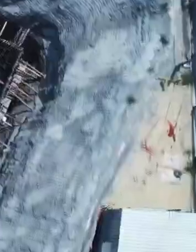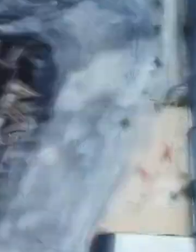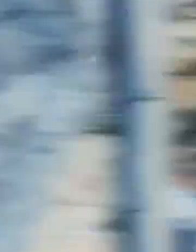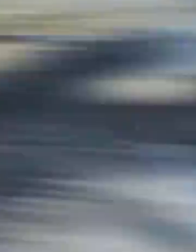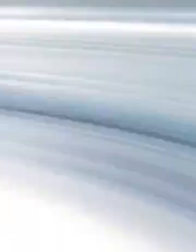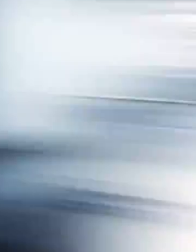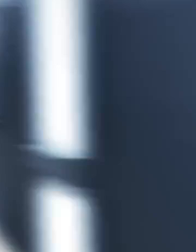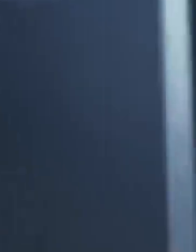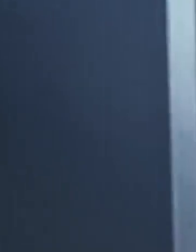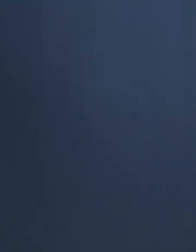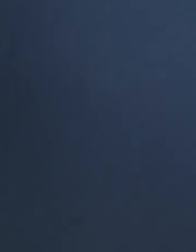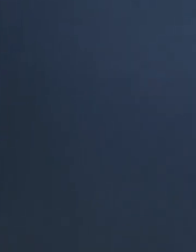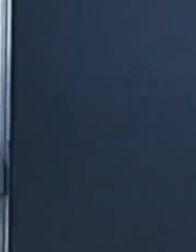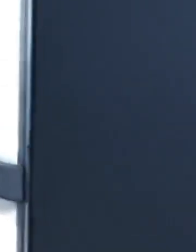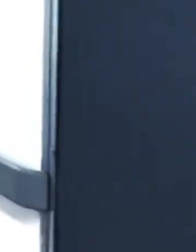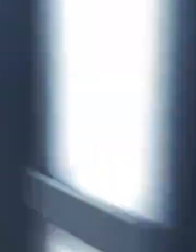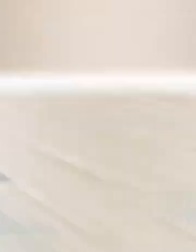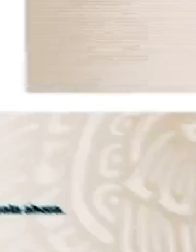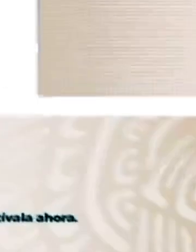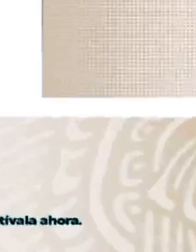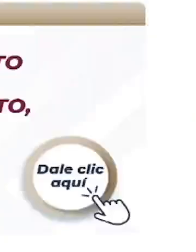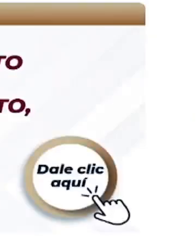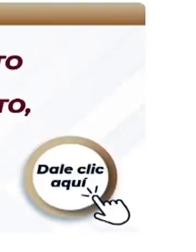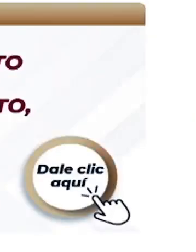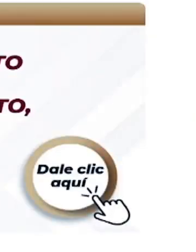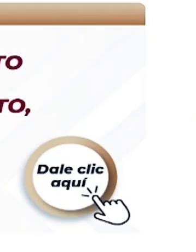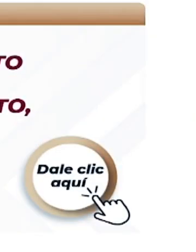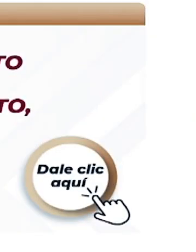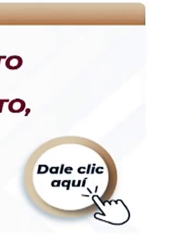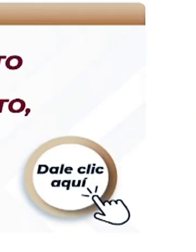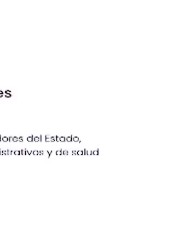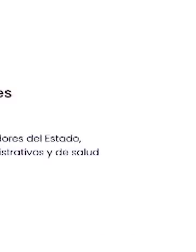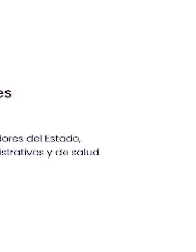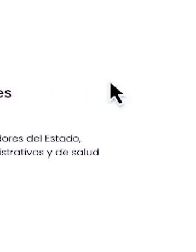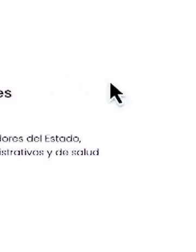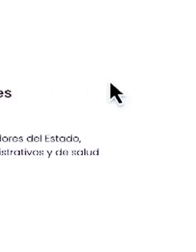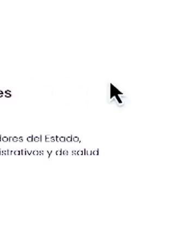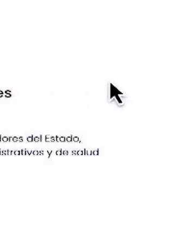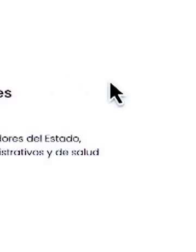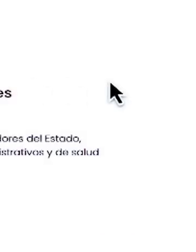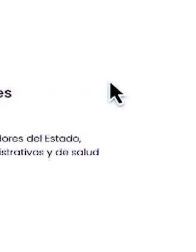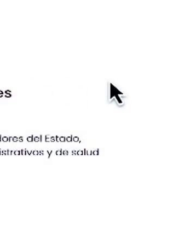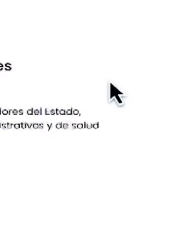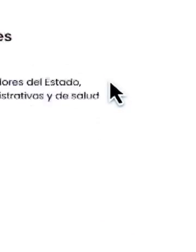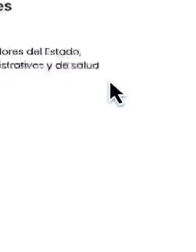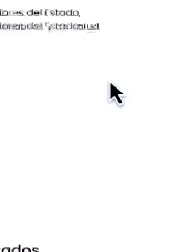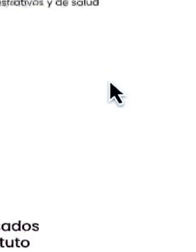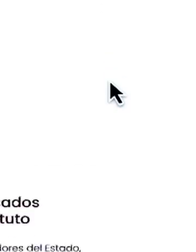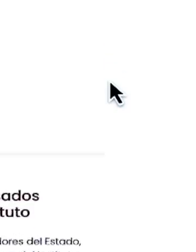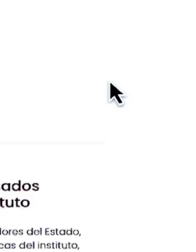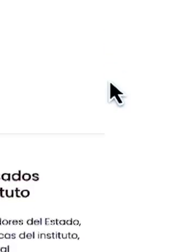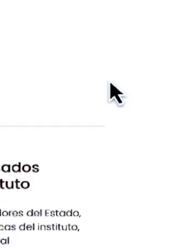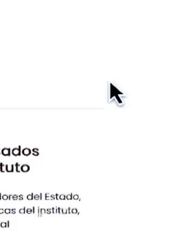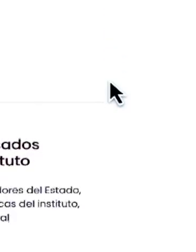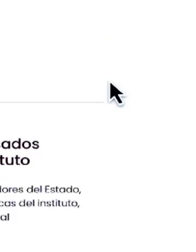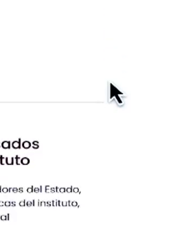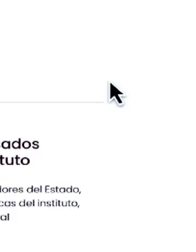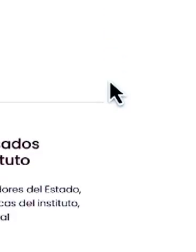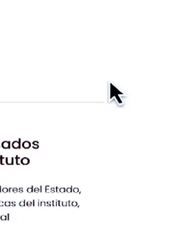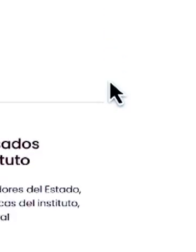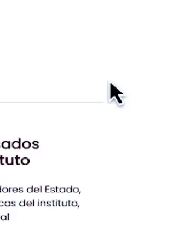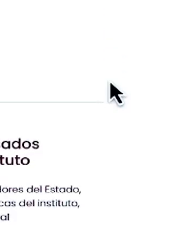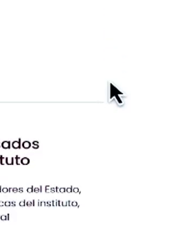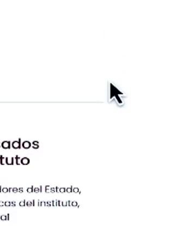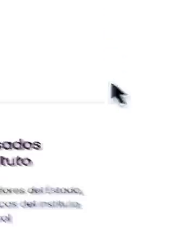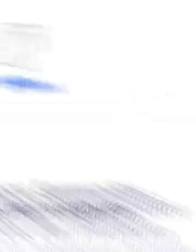plazo. Actualmente está abierto el proceso de reclutamiento para las 6,472 personas que laborarán en estas